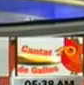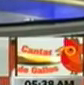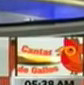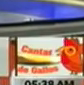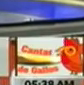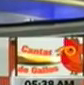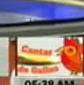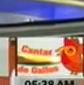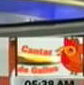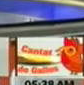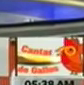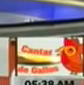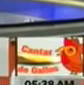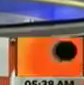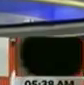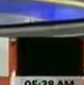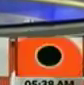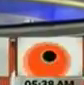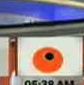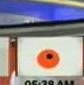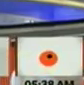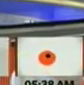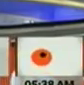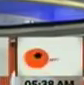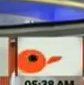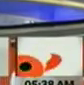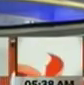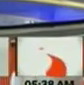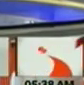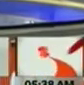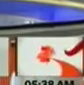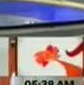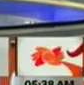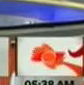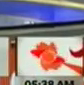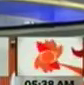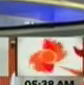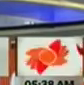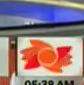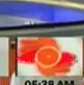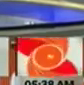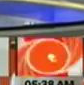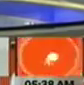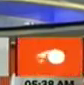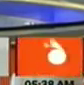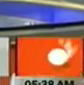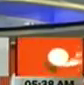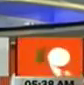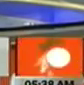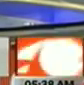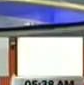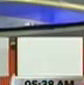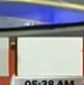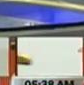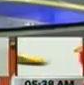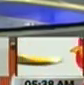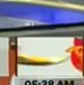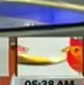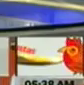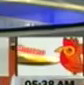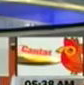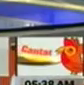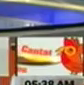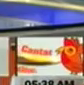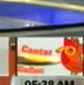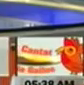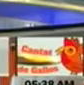1989, Carlos Andrés Pérez le metió una puñalada al pueblo venezolano. Después de